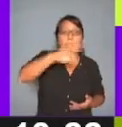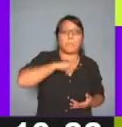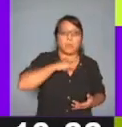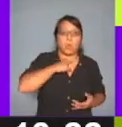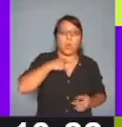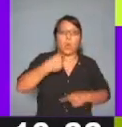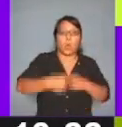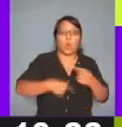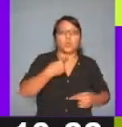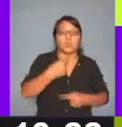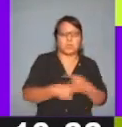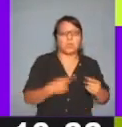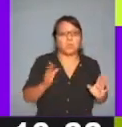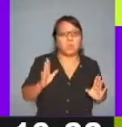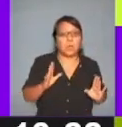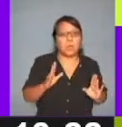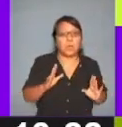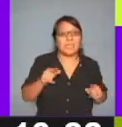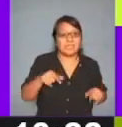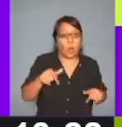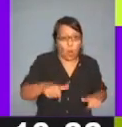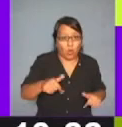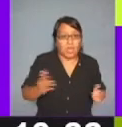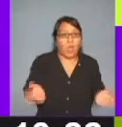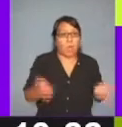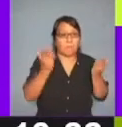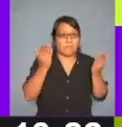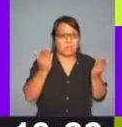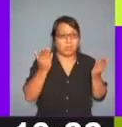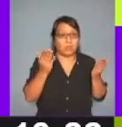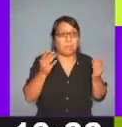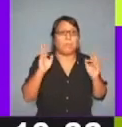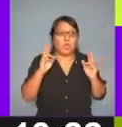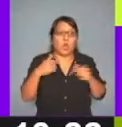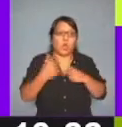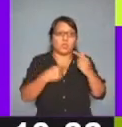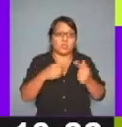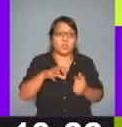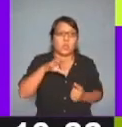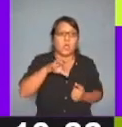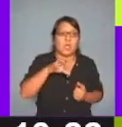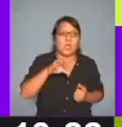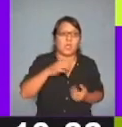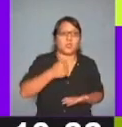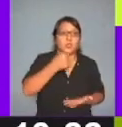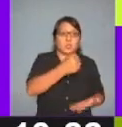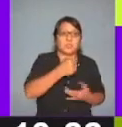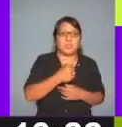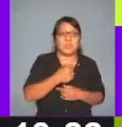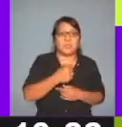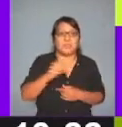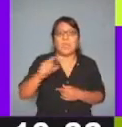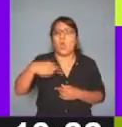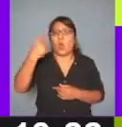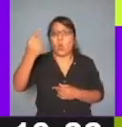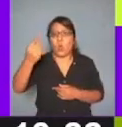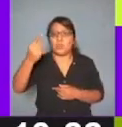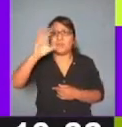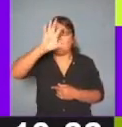tarifa aún contando con este aumento de hoy por debajo de lo que están cobrando en otras provincias por recorridos